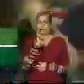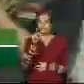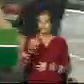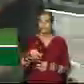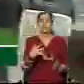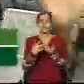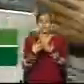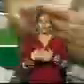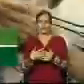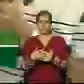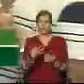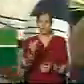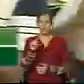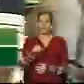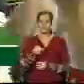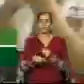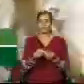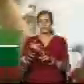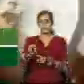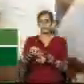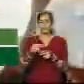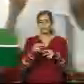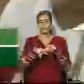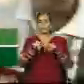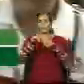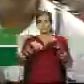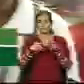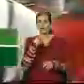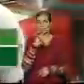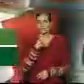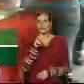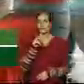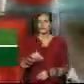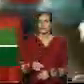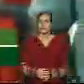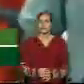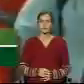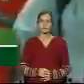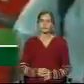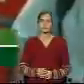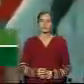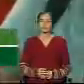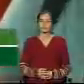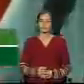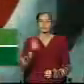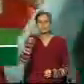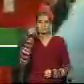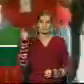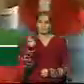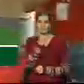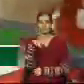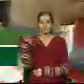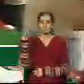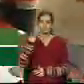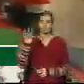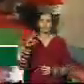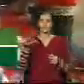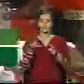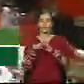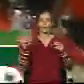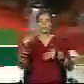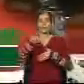las plantas que en este caso se están construyendo. Además, comandante, y pueblo venezolano y